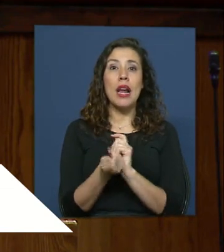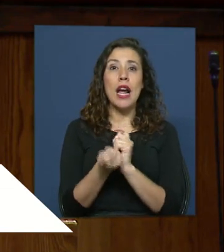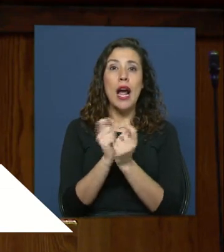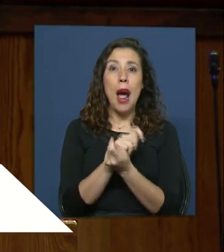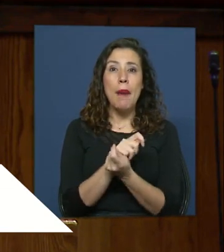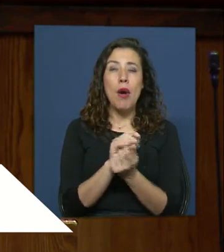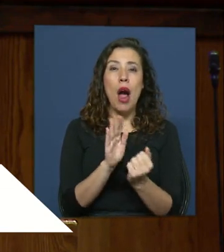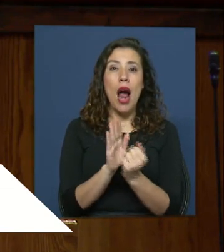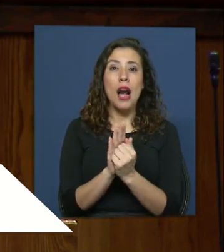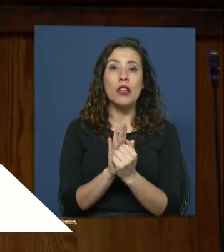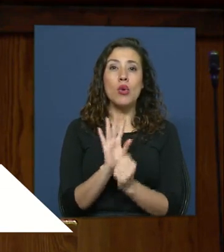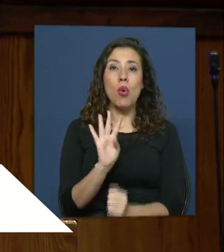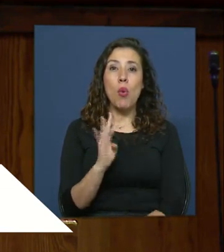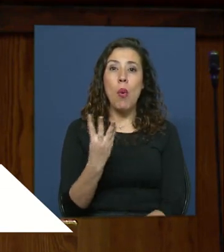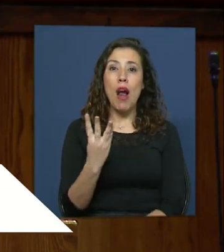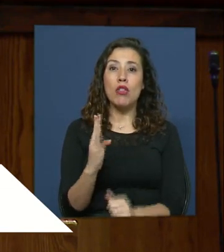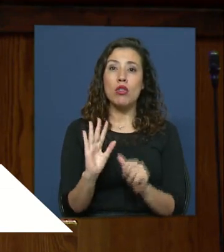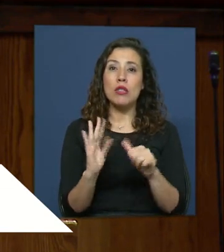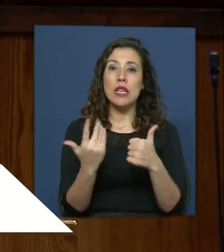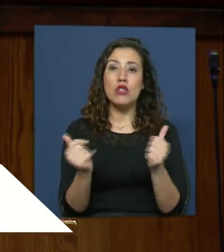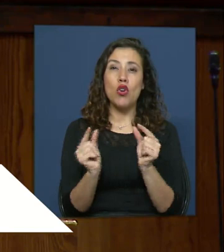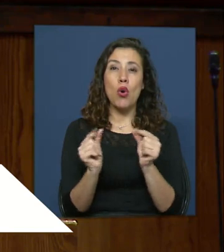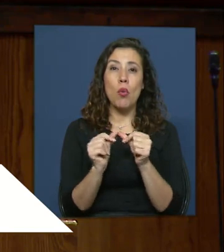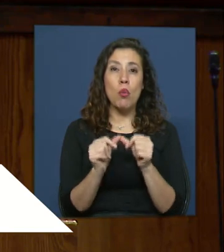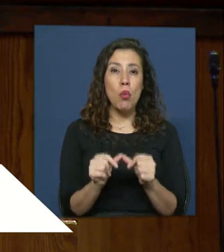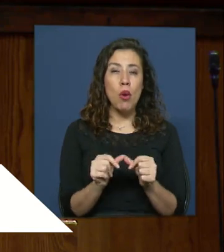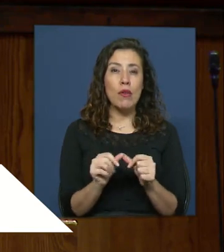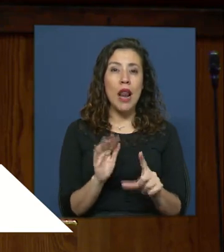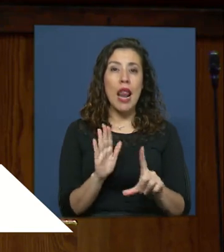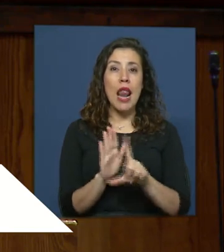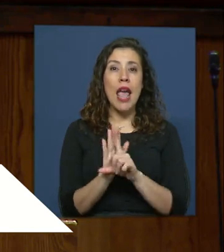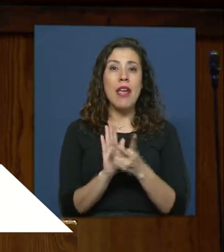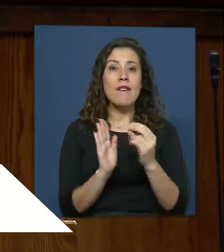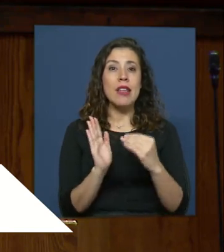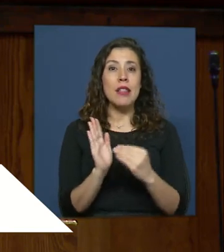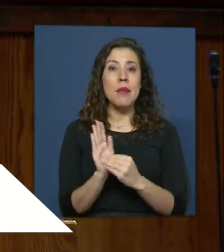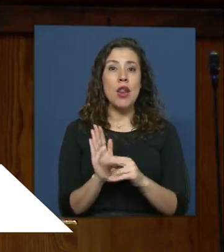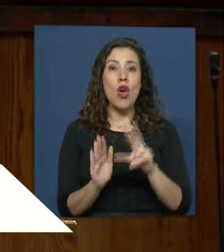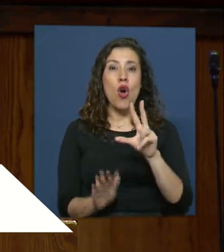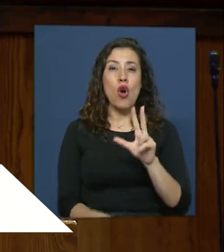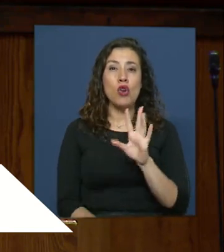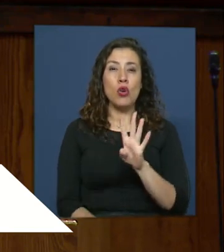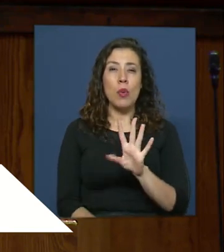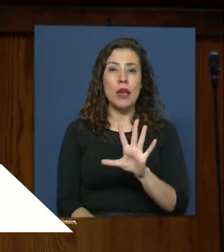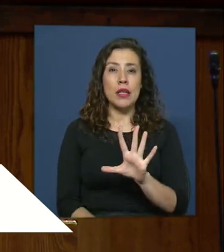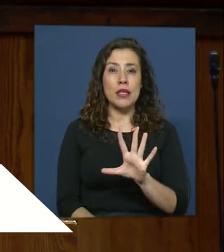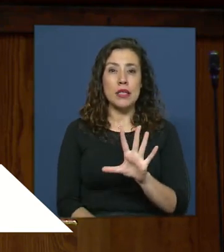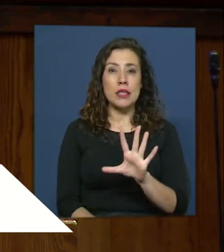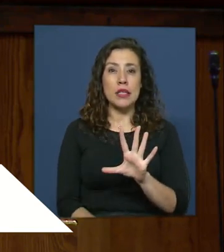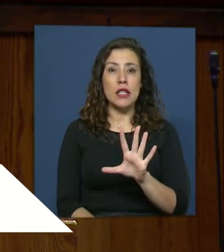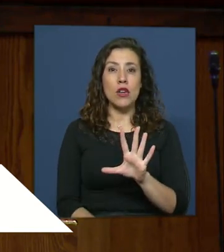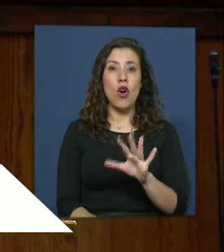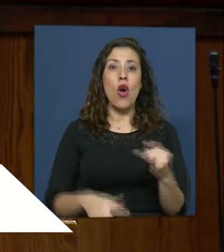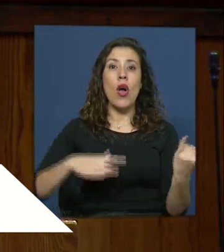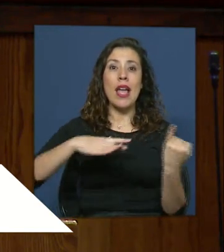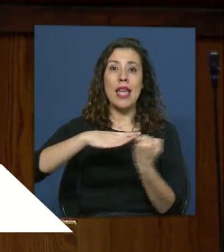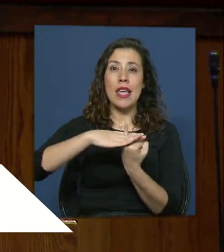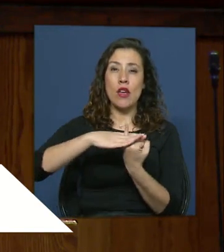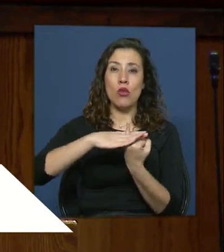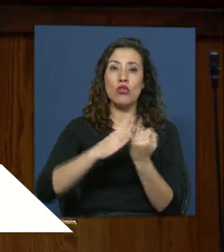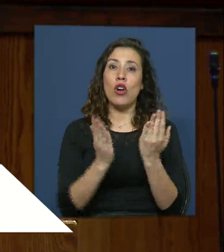modificaciones en los artículos cuarto y sexto transitorios de la Ley 20.845 de Inclusión